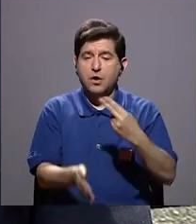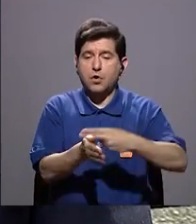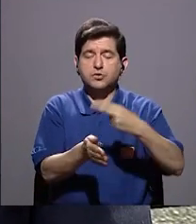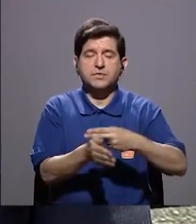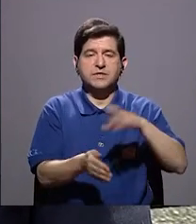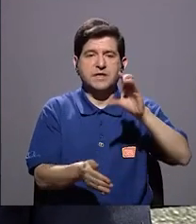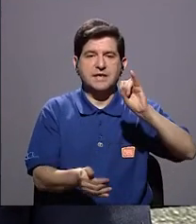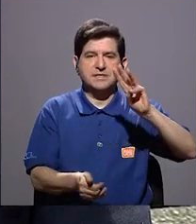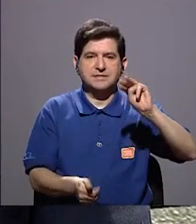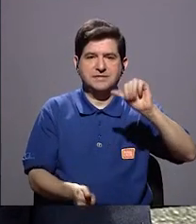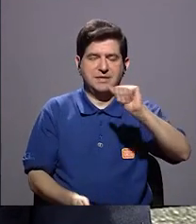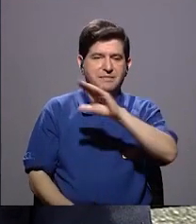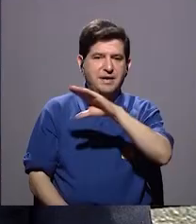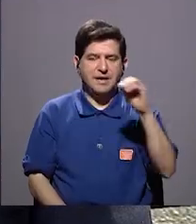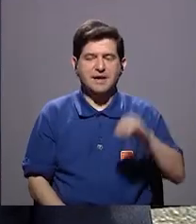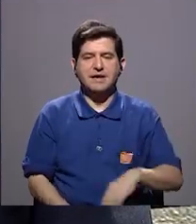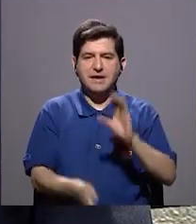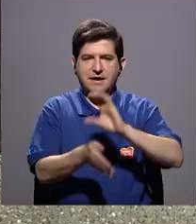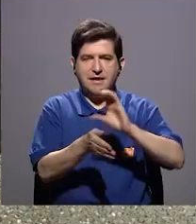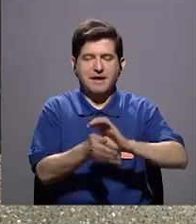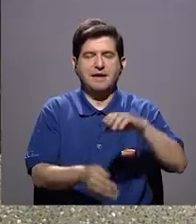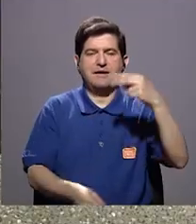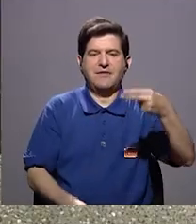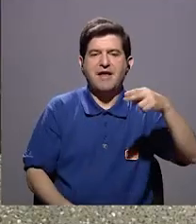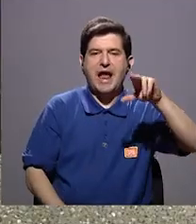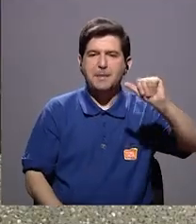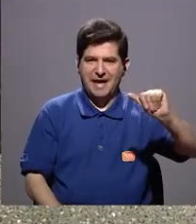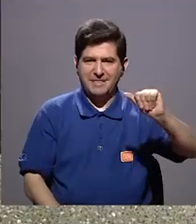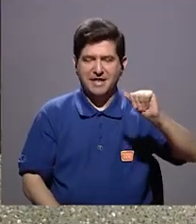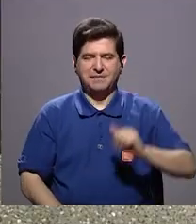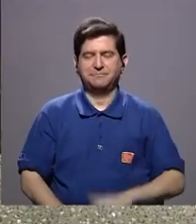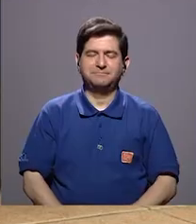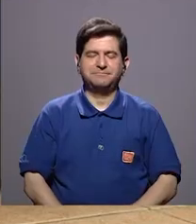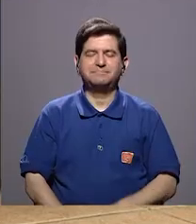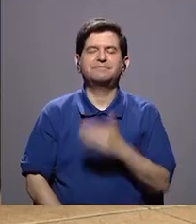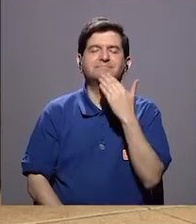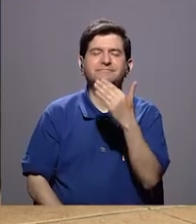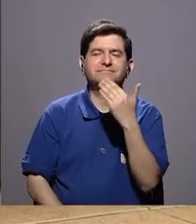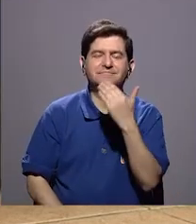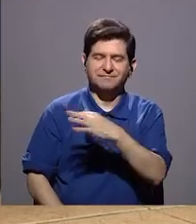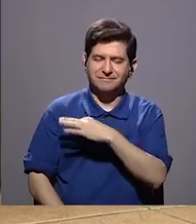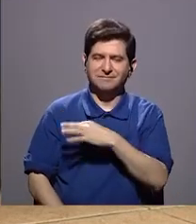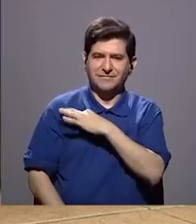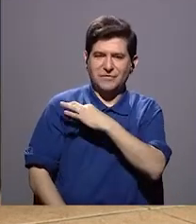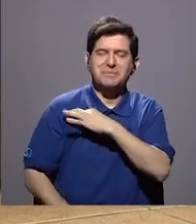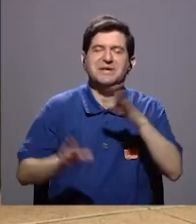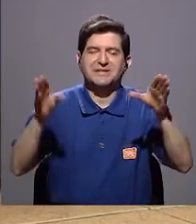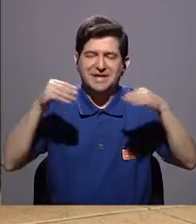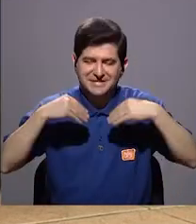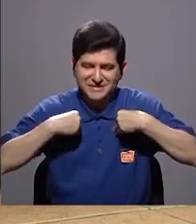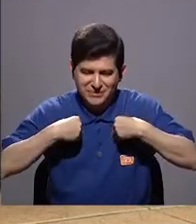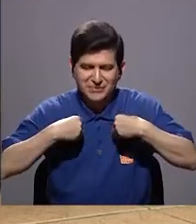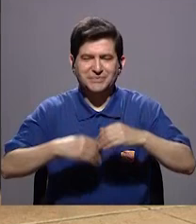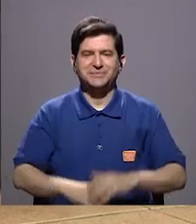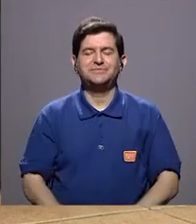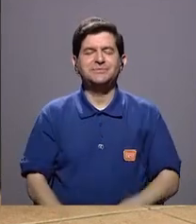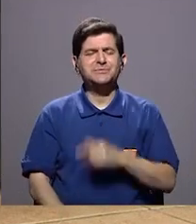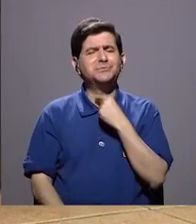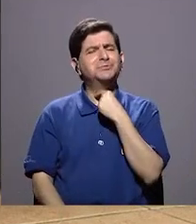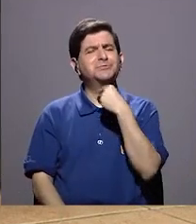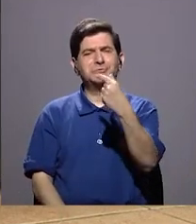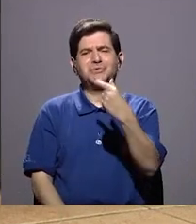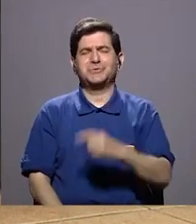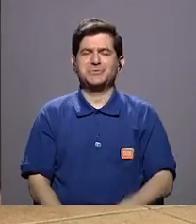el Hospital CIMA y en la clínica Herrera Amiguetti. Doctor, muchísimas gracias por la invitación. Mucho por gusto. Por aceptar la invitación.